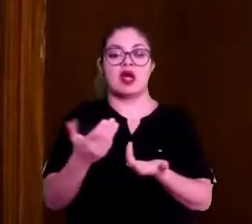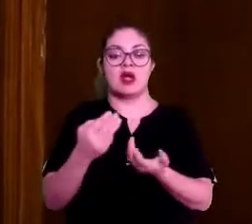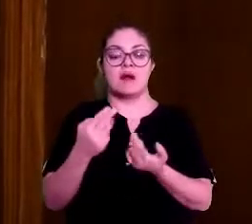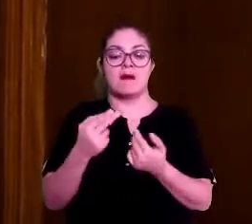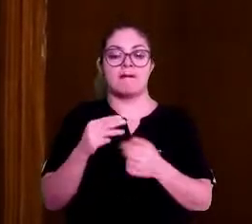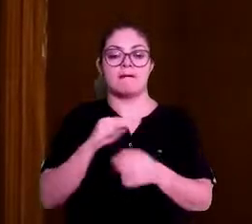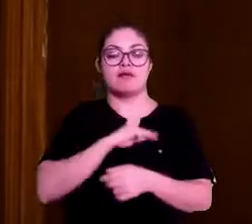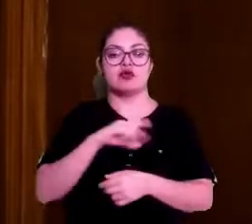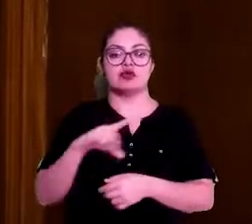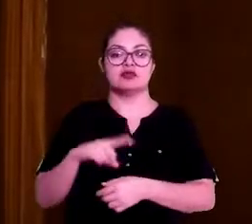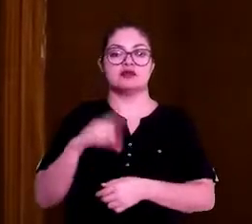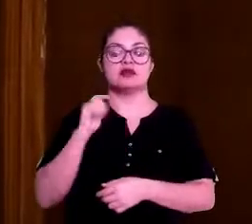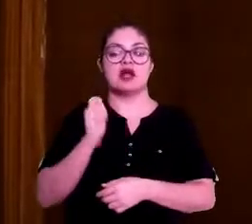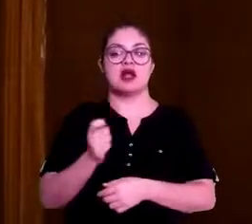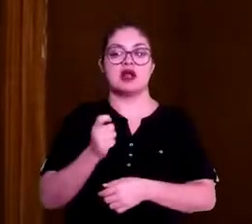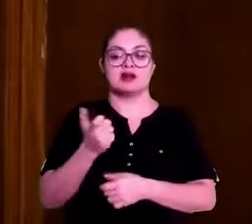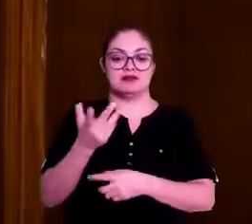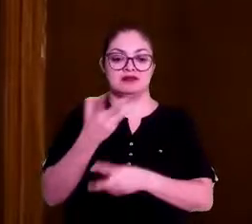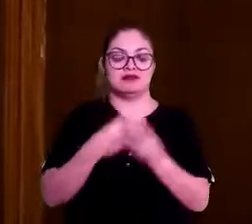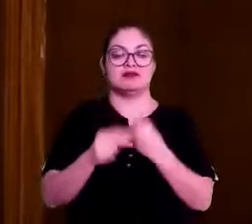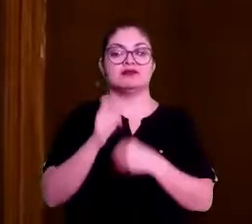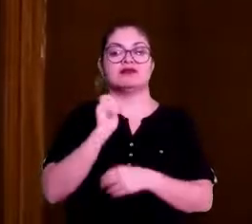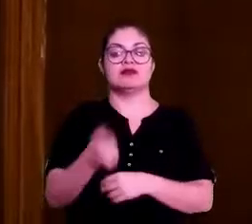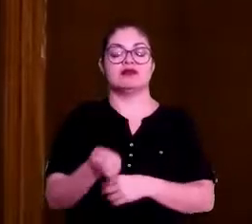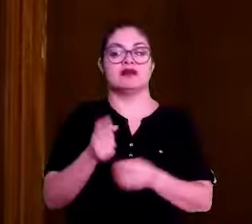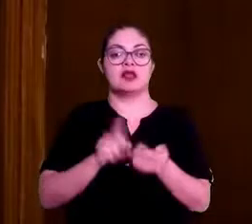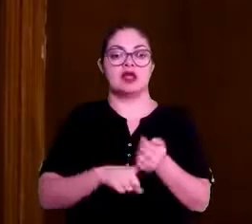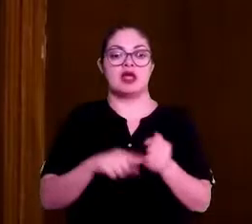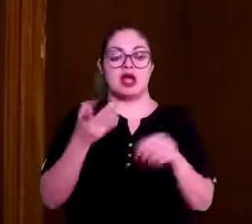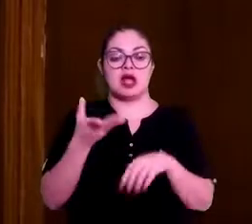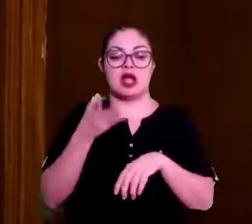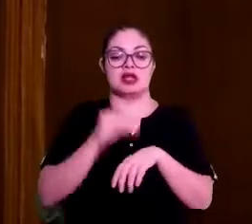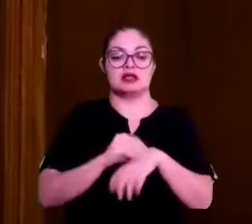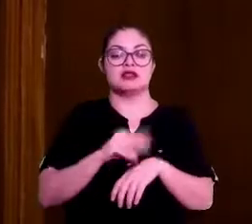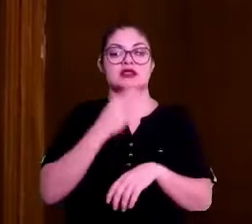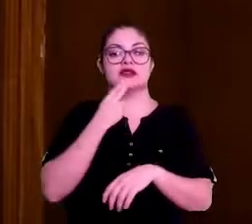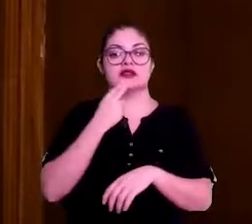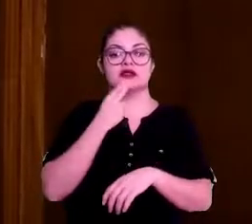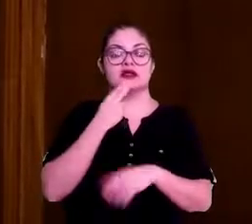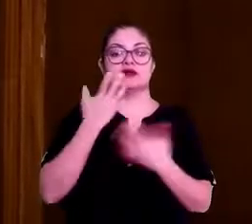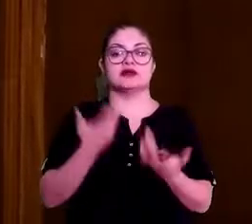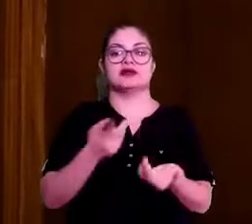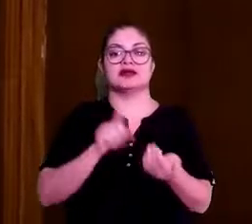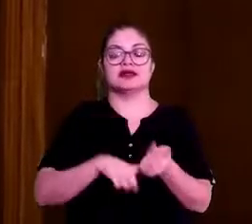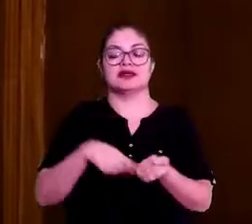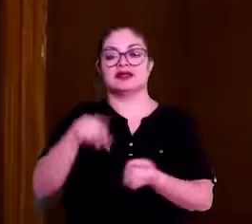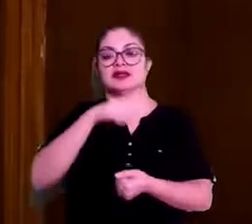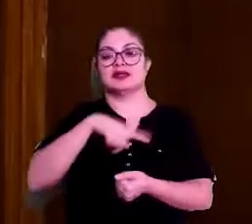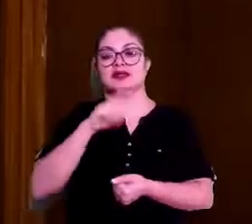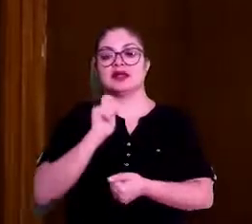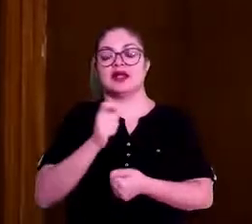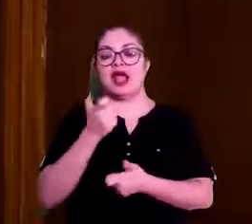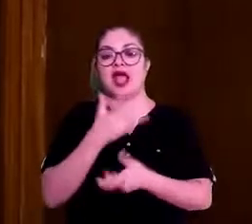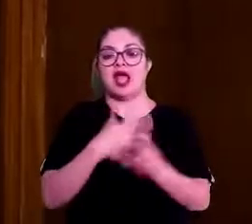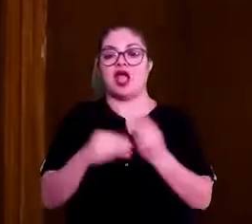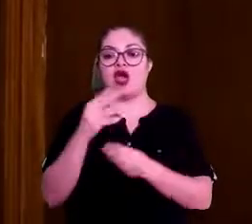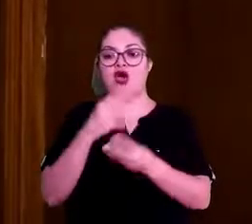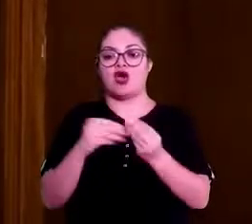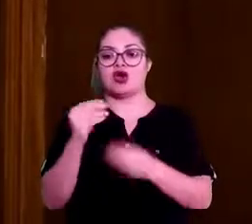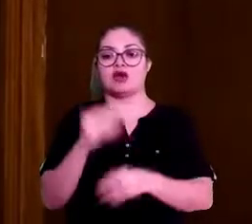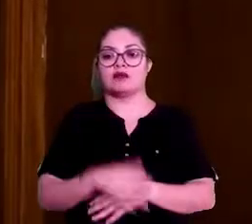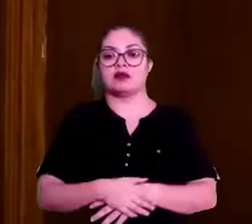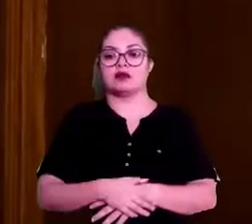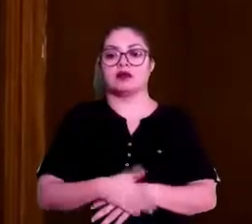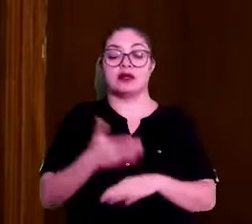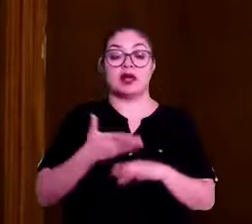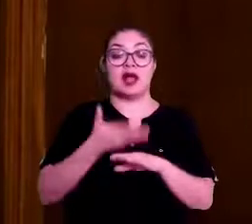por concepto de ingresos por la expedición de las licencias de funcionamiento de estas unidades económicas. Por